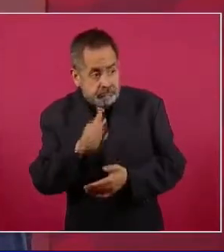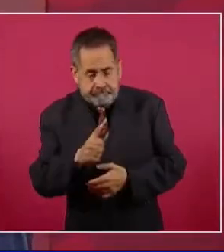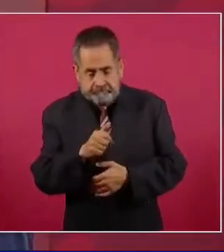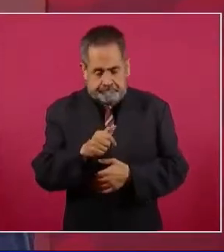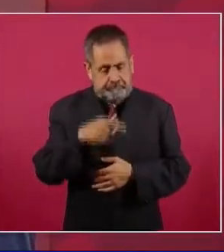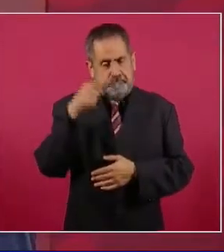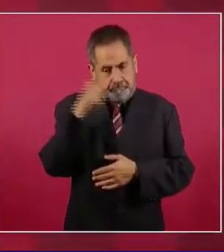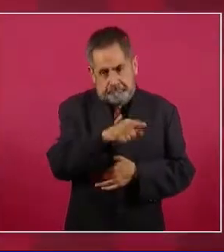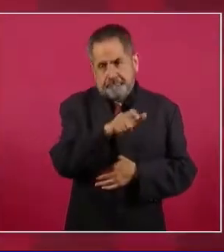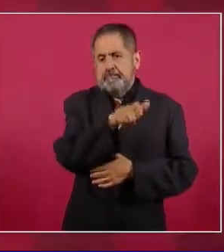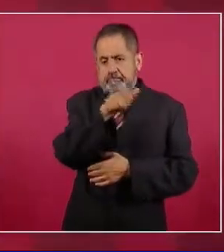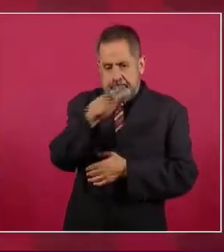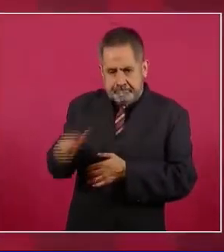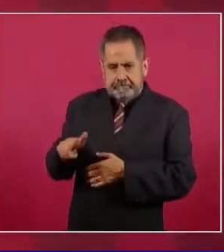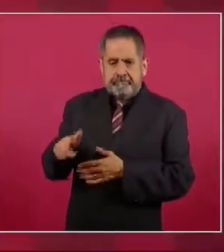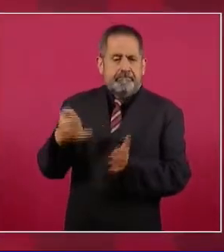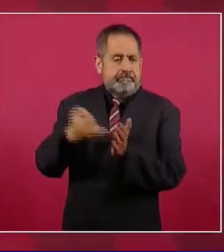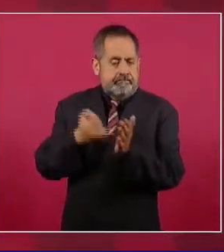impuestos.